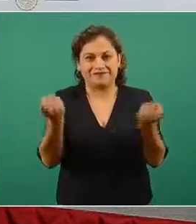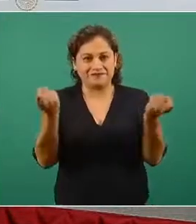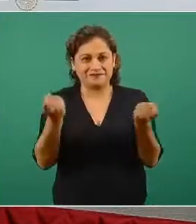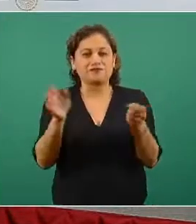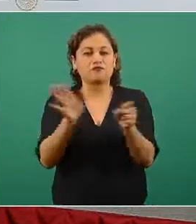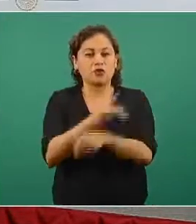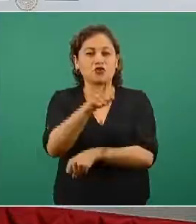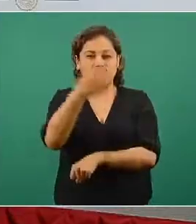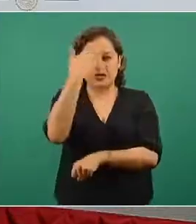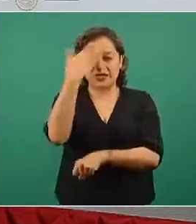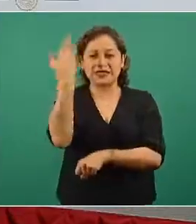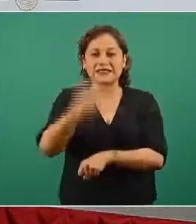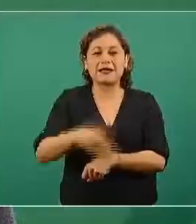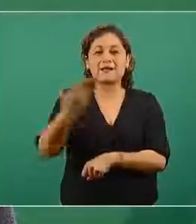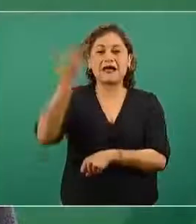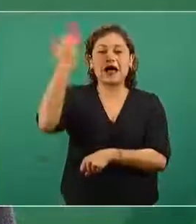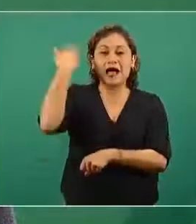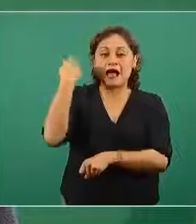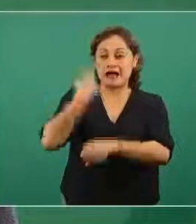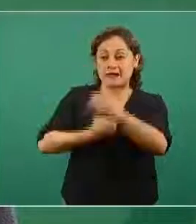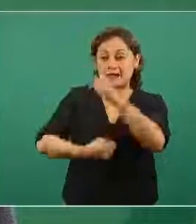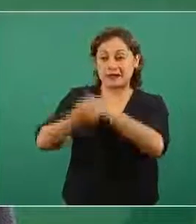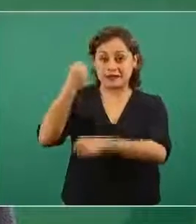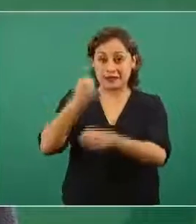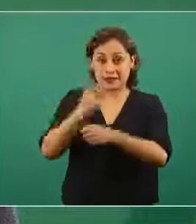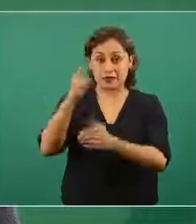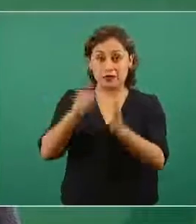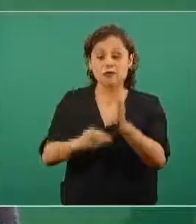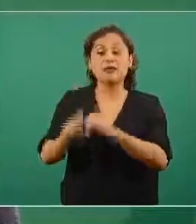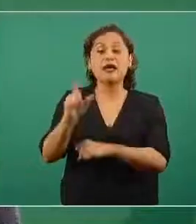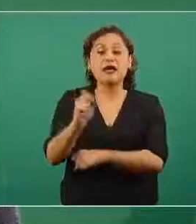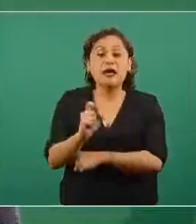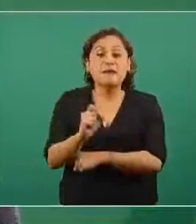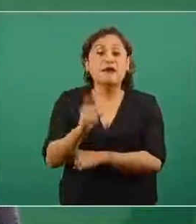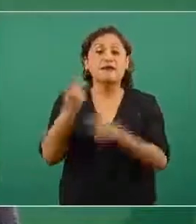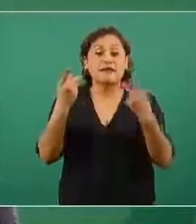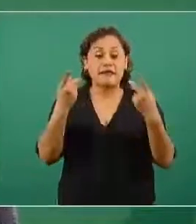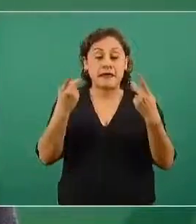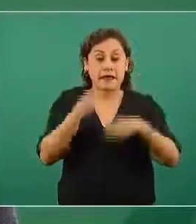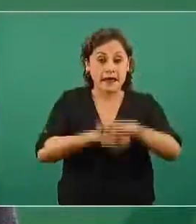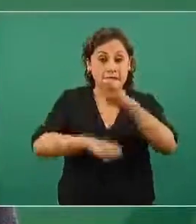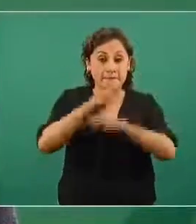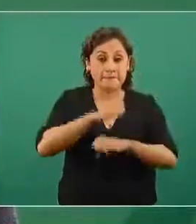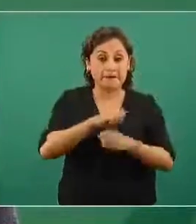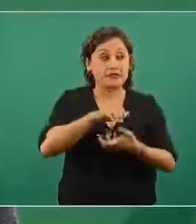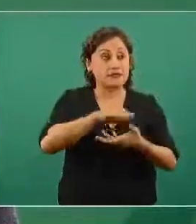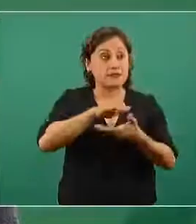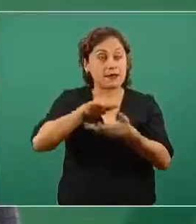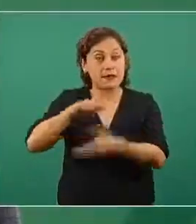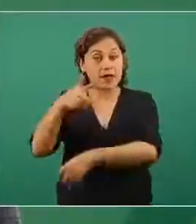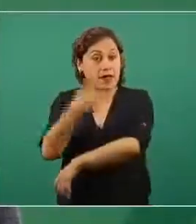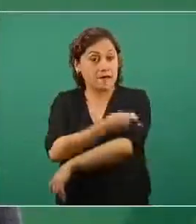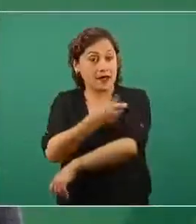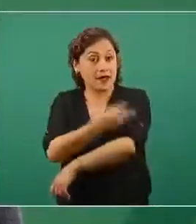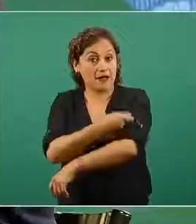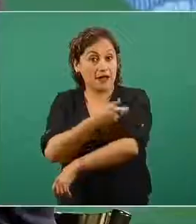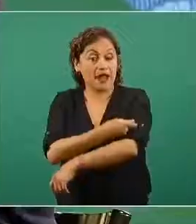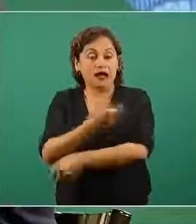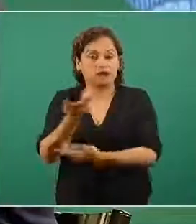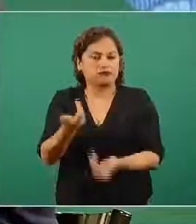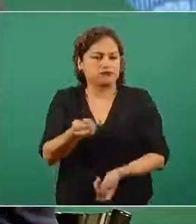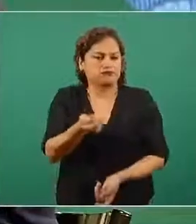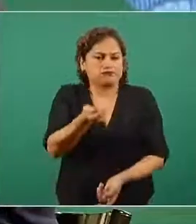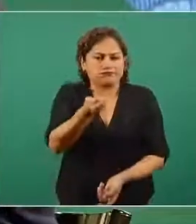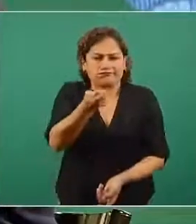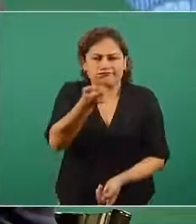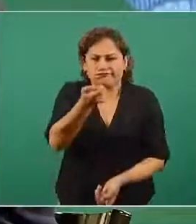empezaron a distribuir vacunas a finales del año pasado todavía son pocas, y las cantidades de vacuna que están distribuyendo también todavía